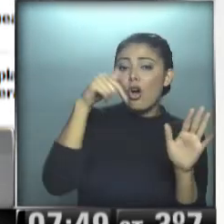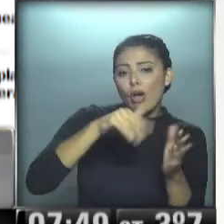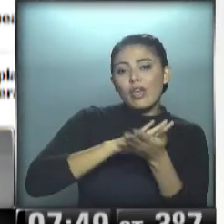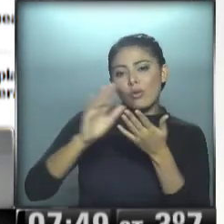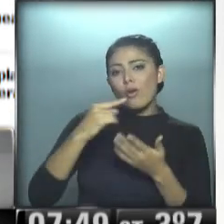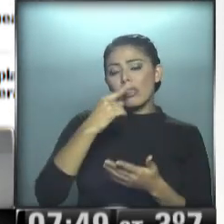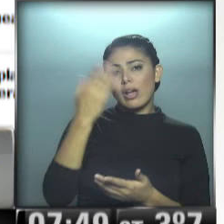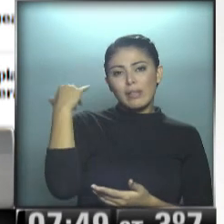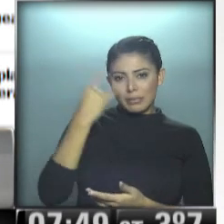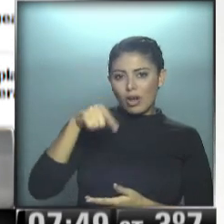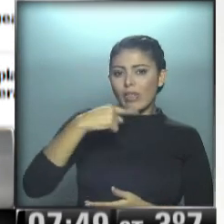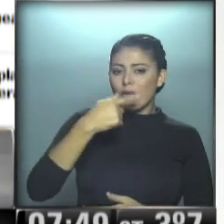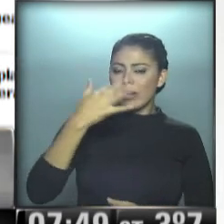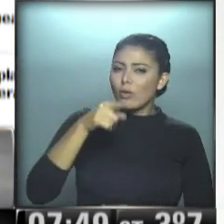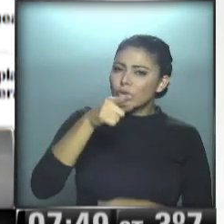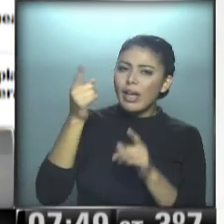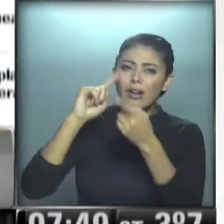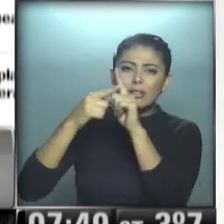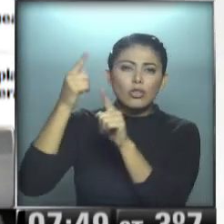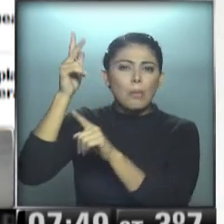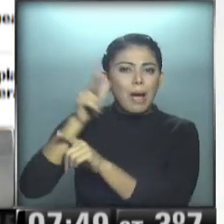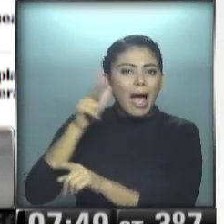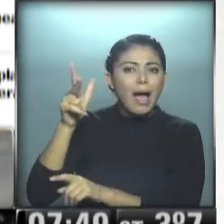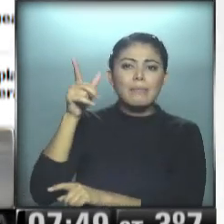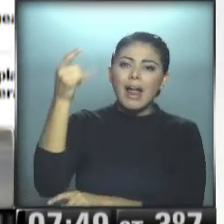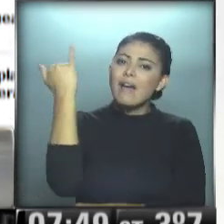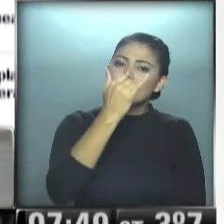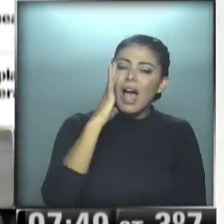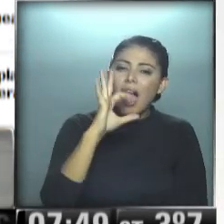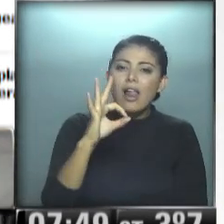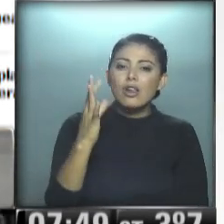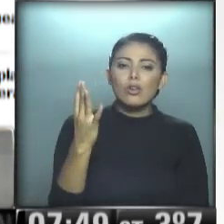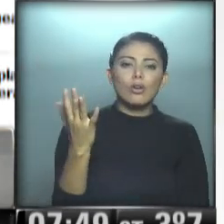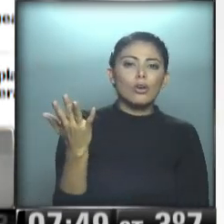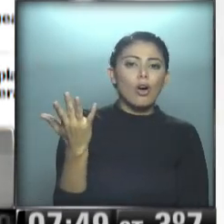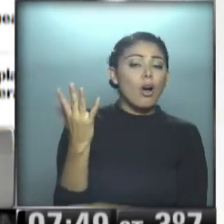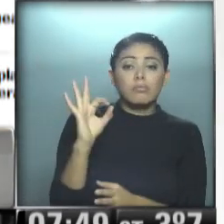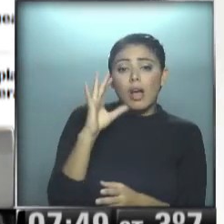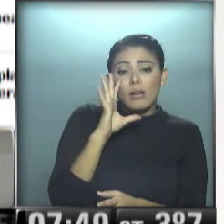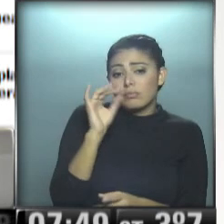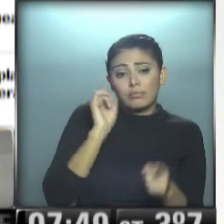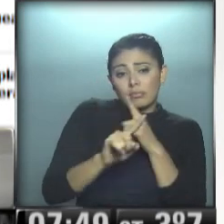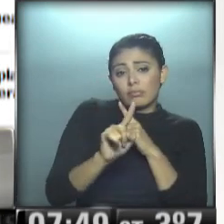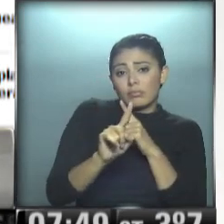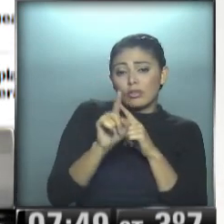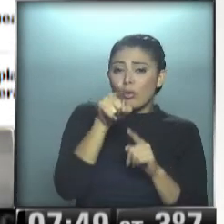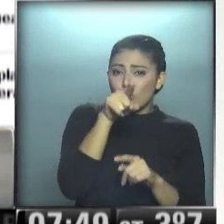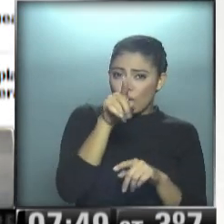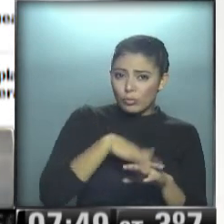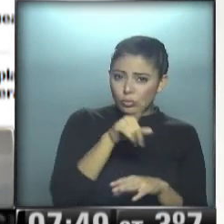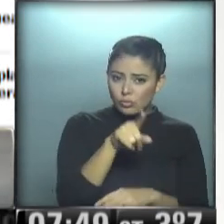rectifica, ¿usted había hablado con el Papa, había recibido algún tipo de indicación o fue... digamos, algo que había salido por iniciativa